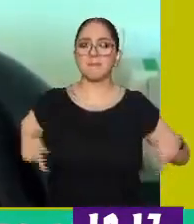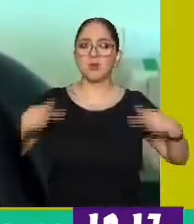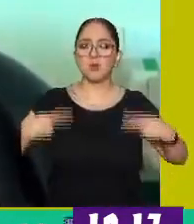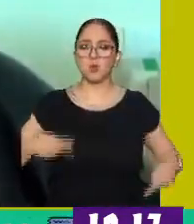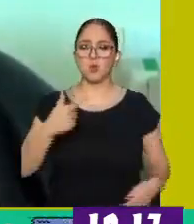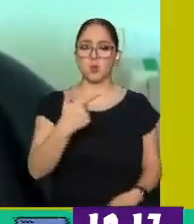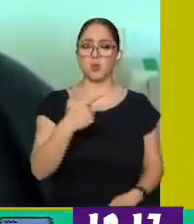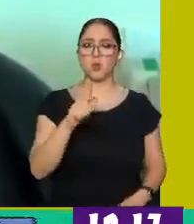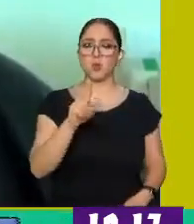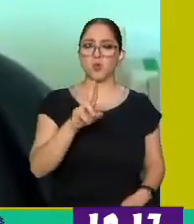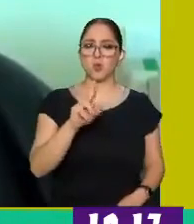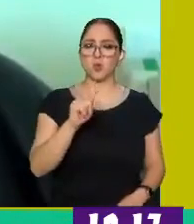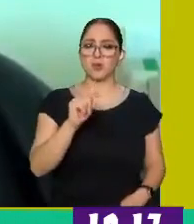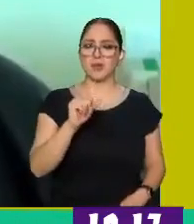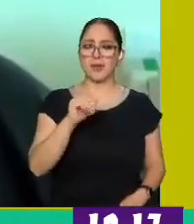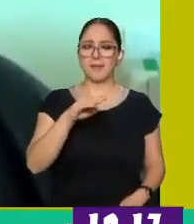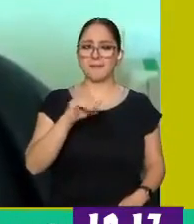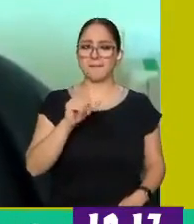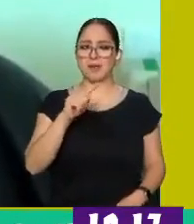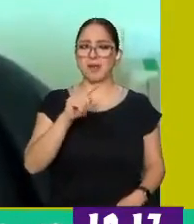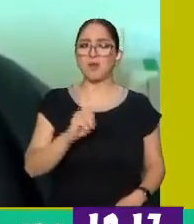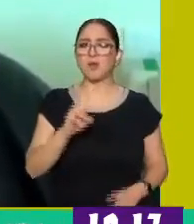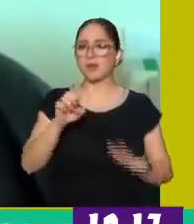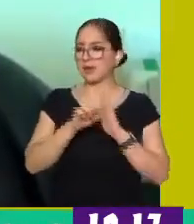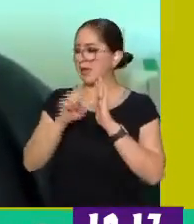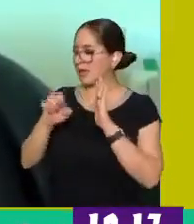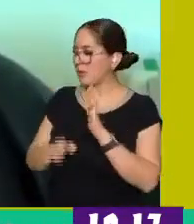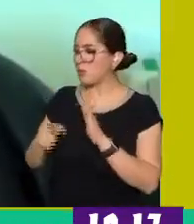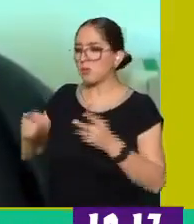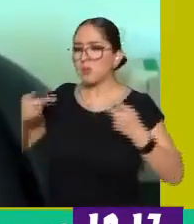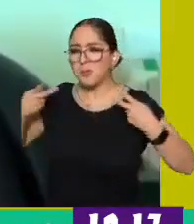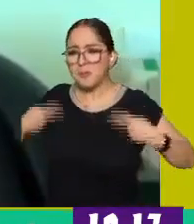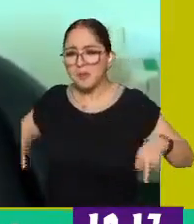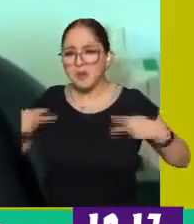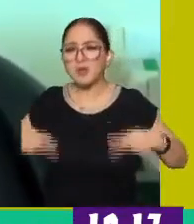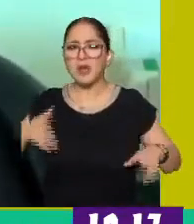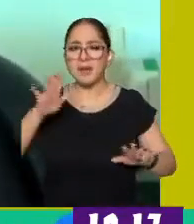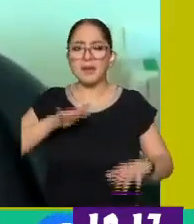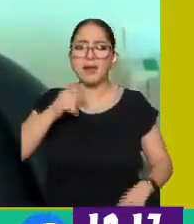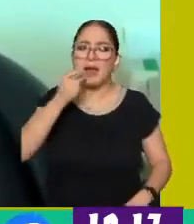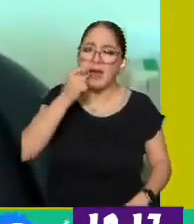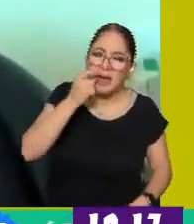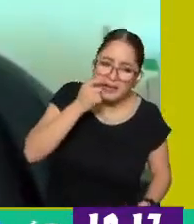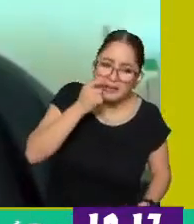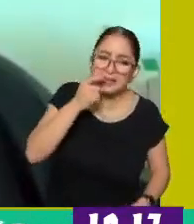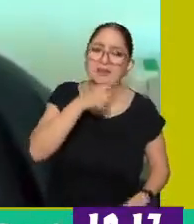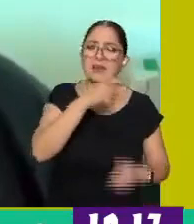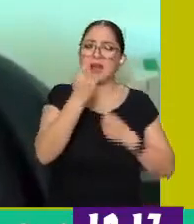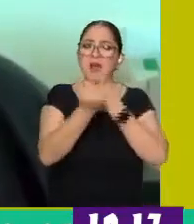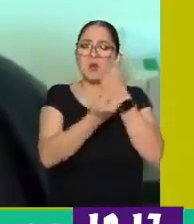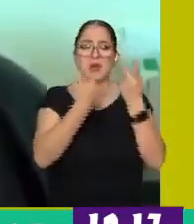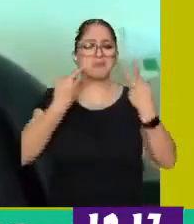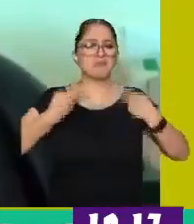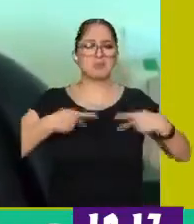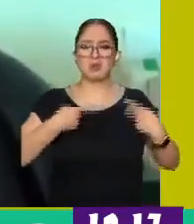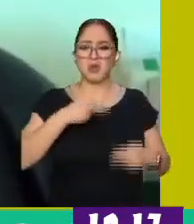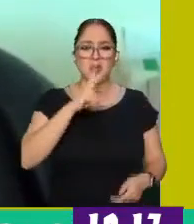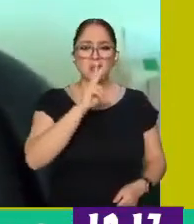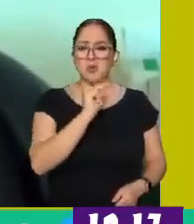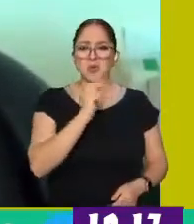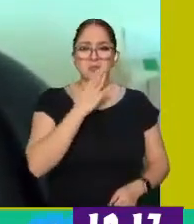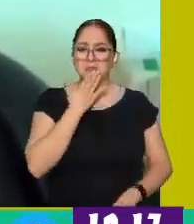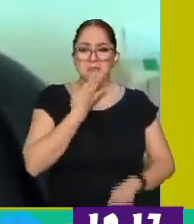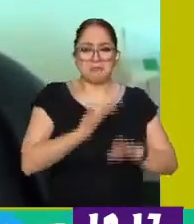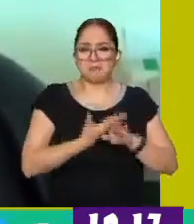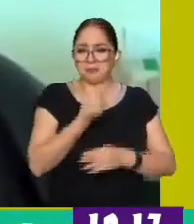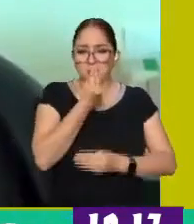es una así como hay personas intolerantes a la lactosa o que les hacen daño a las nueces, hay personas que son intolerantes al glutamato, pero es una pequeña